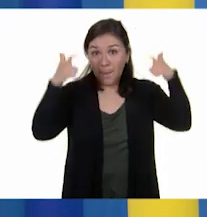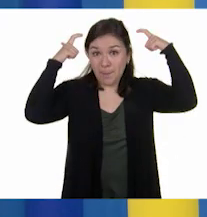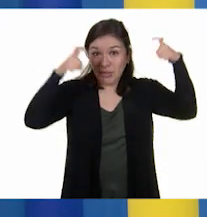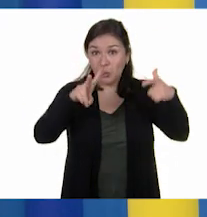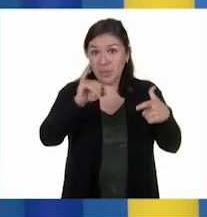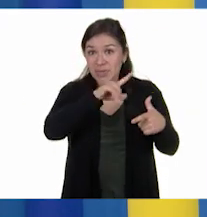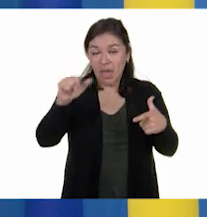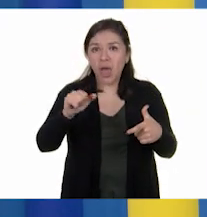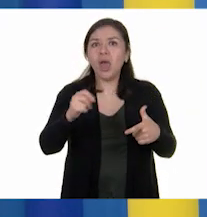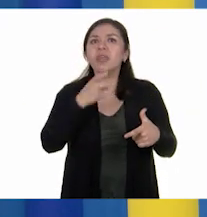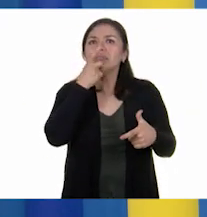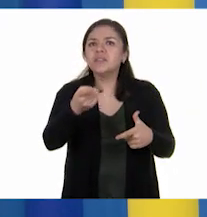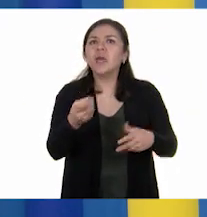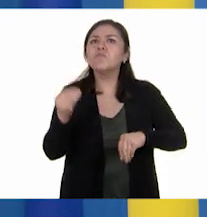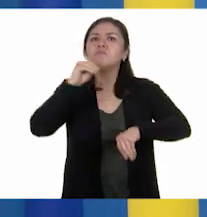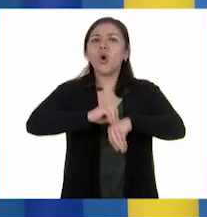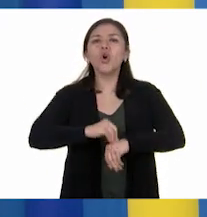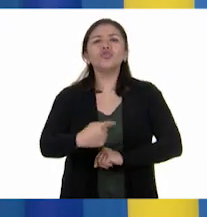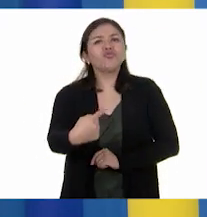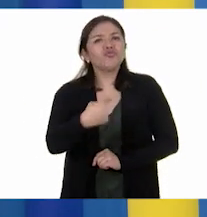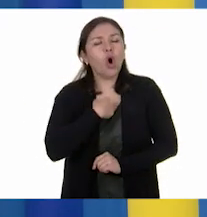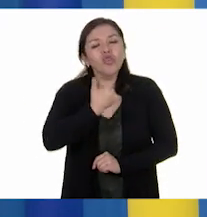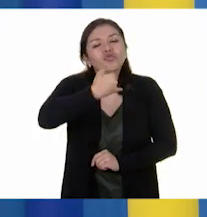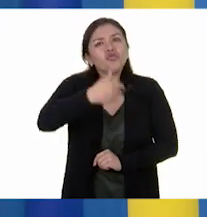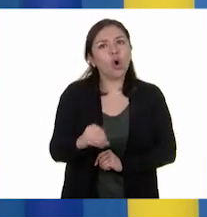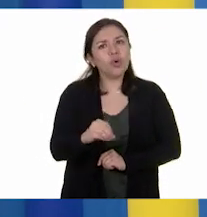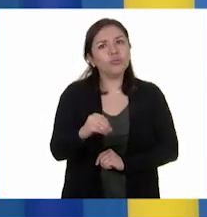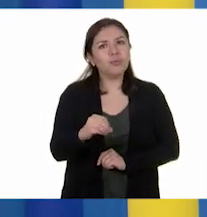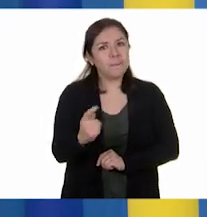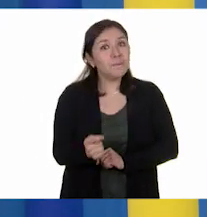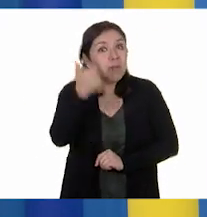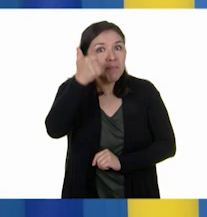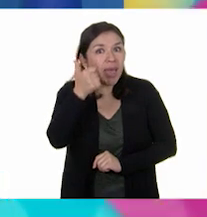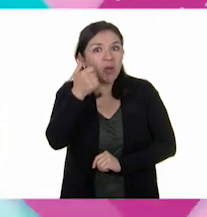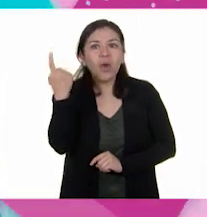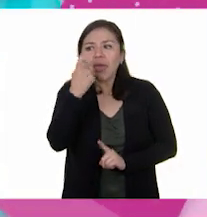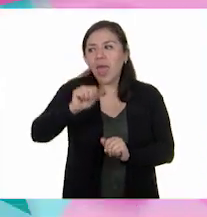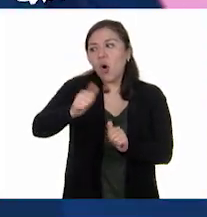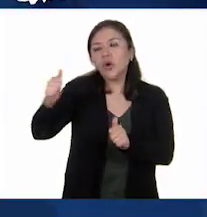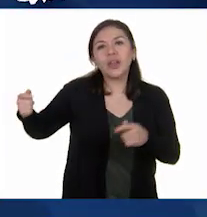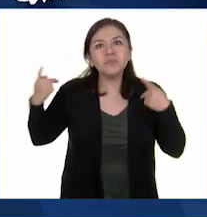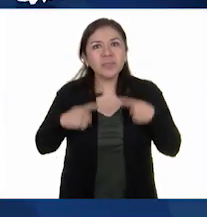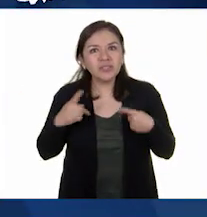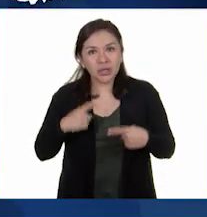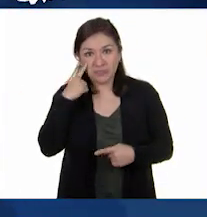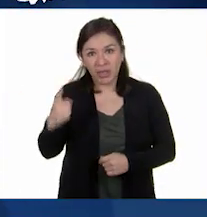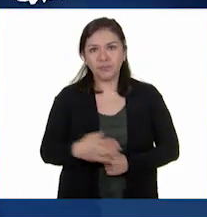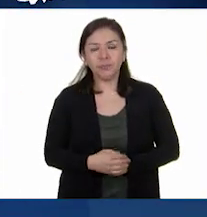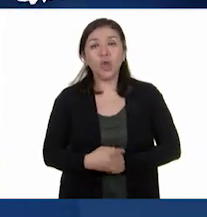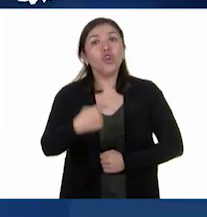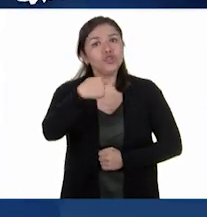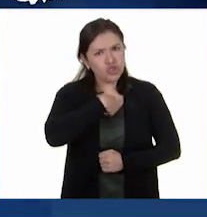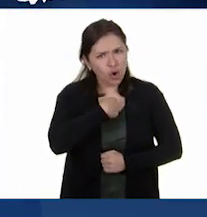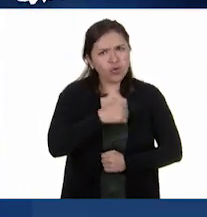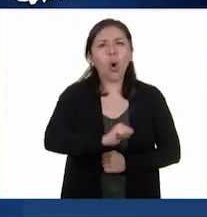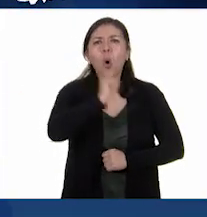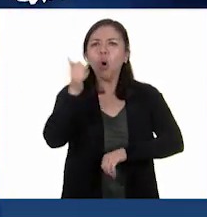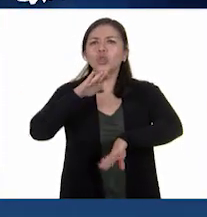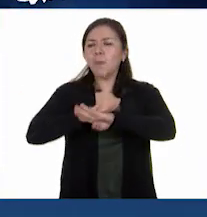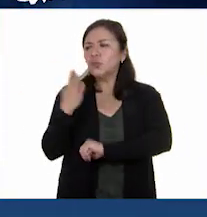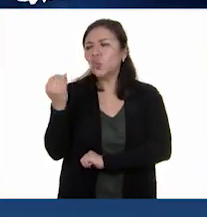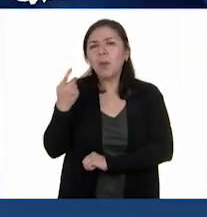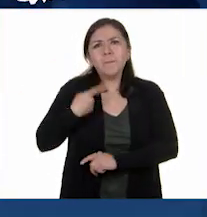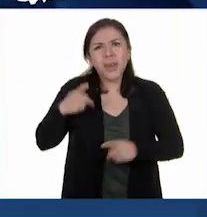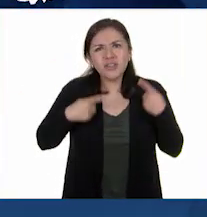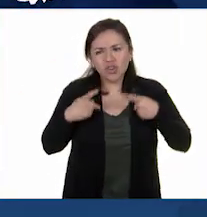habla, anteponga el pronombre yo a los demás. Por ejemplo, yo y aquellos 9 hombres nos